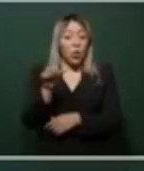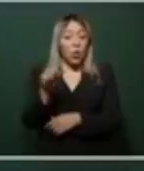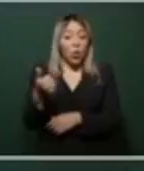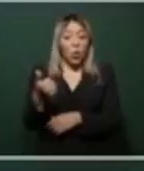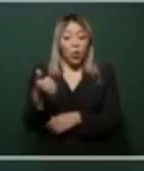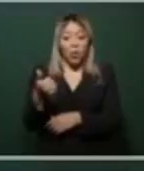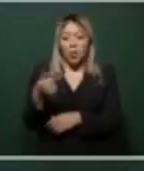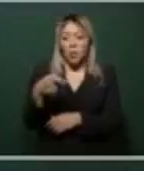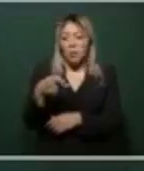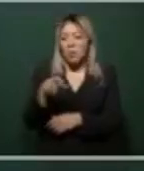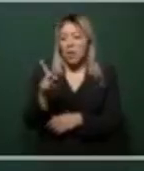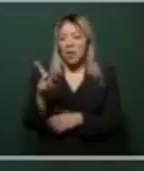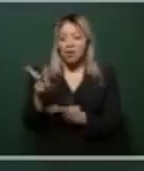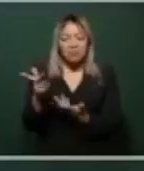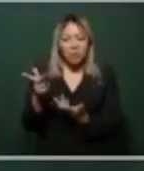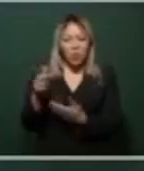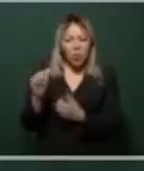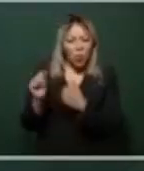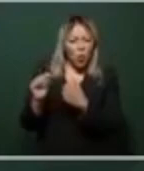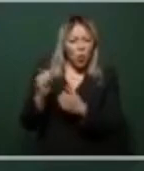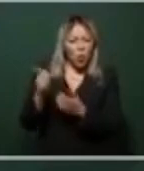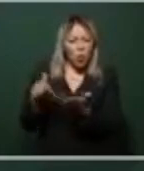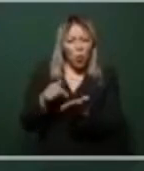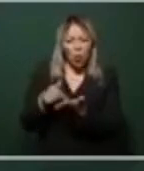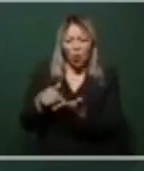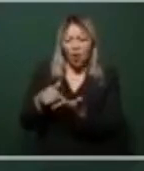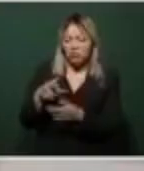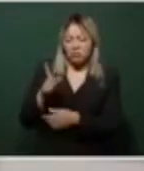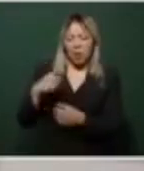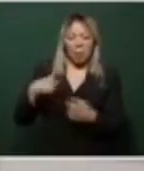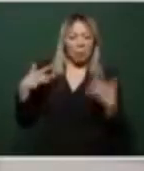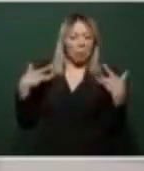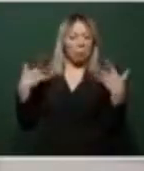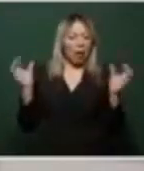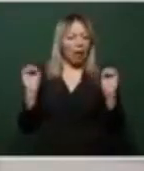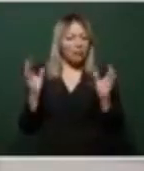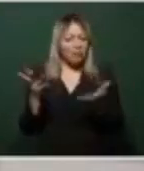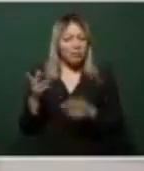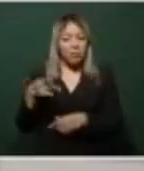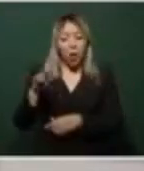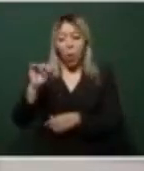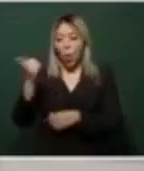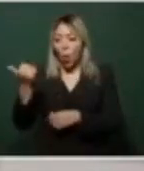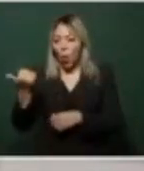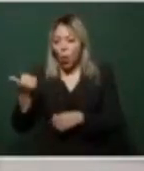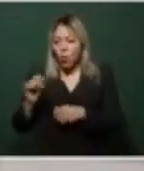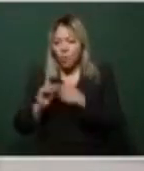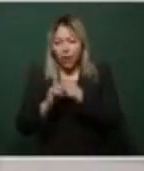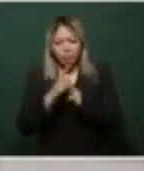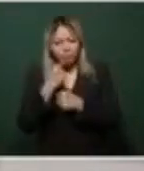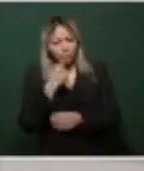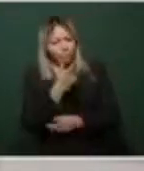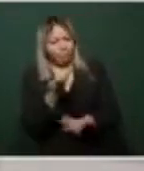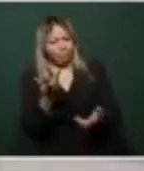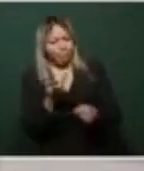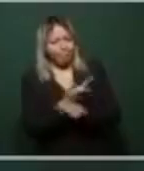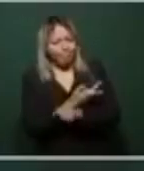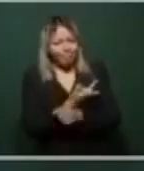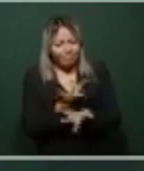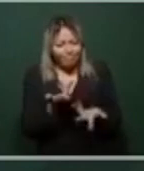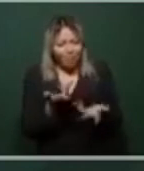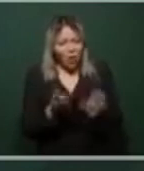y no hacemos nada, pues cualquier gobierno extranjero nos señalarían de que